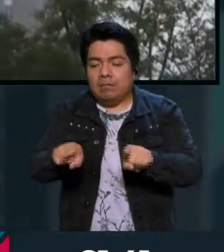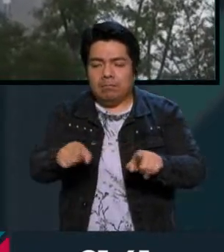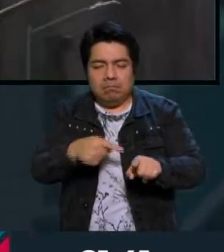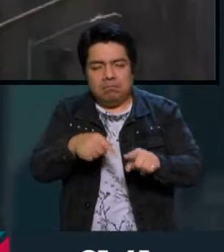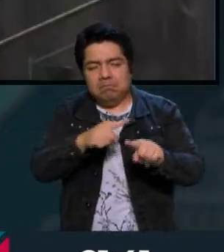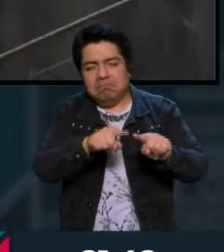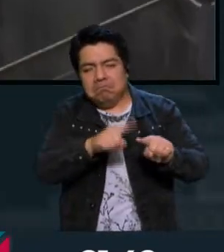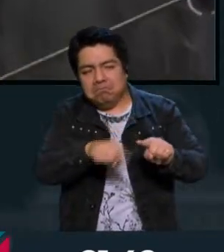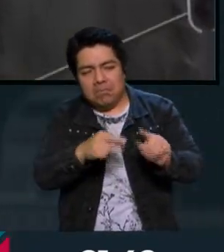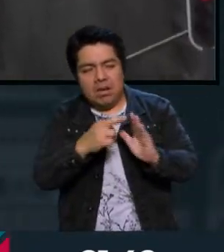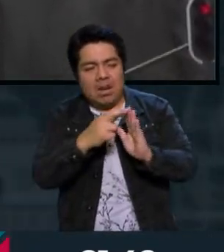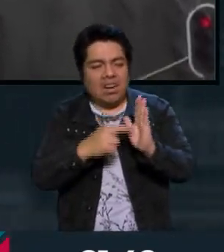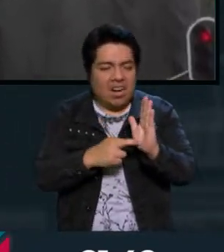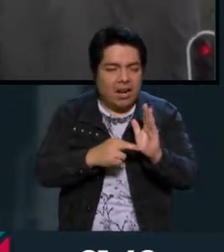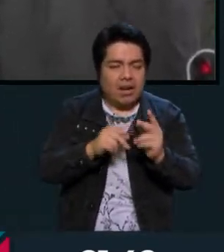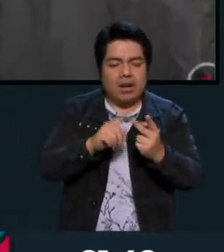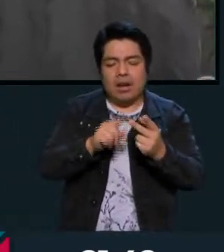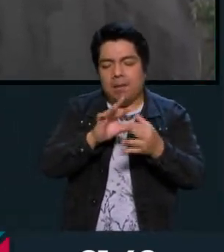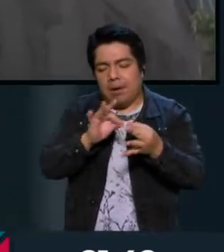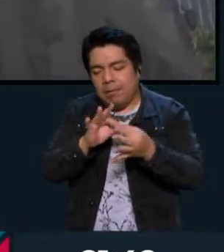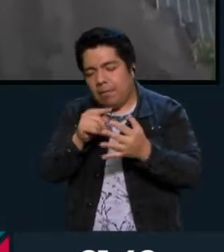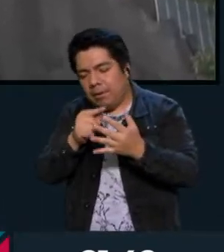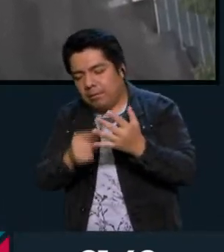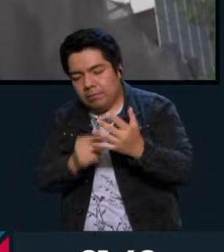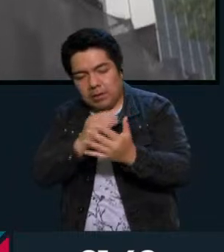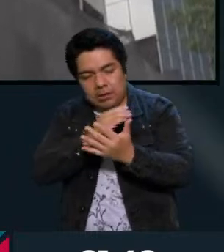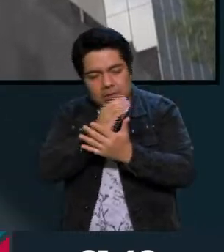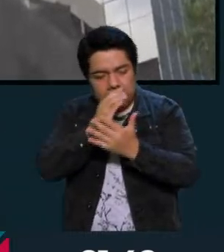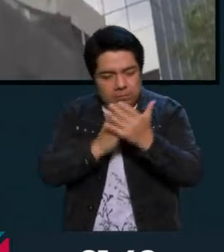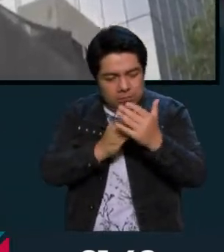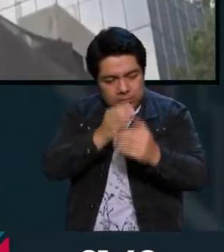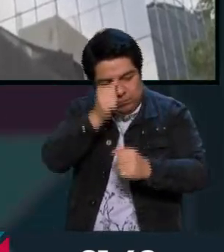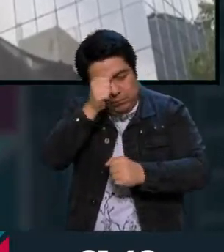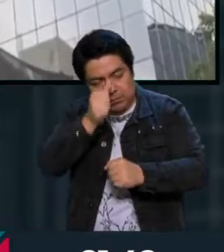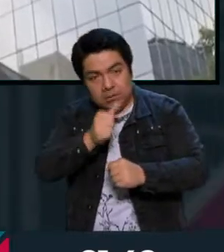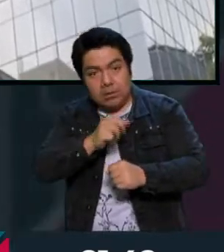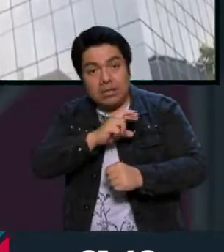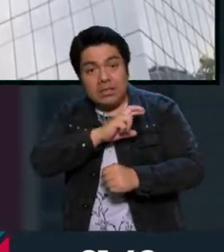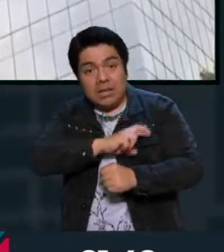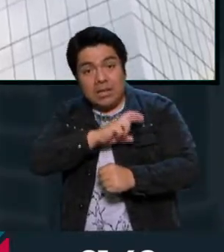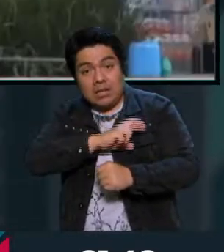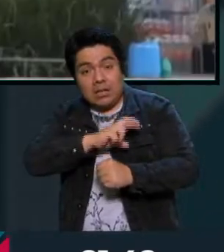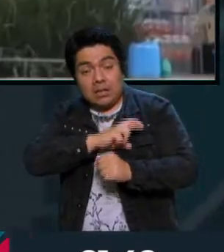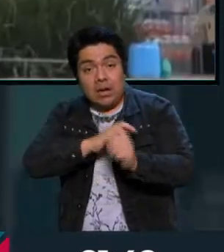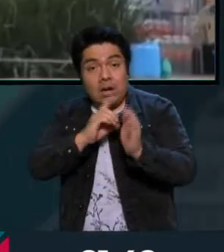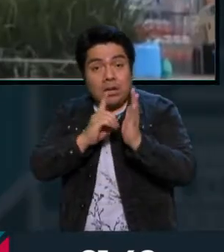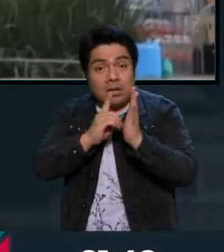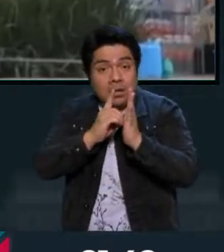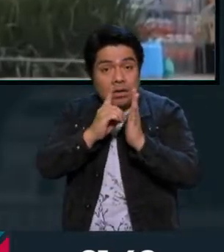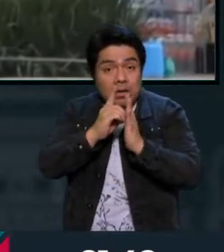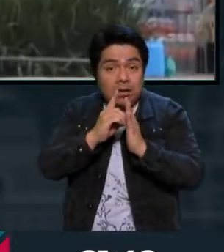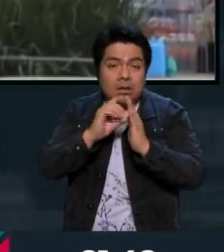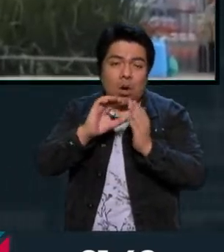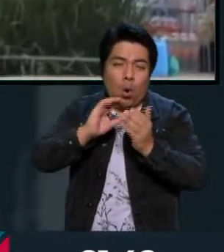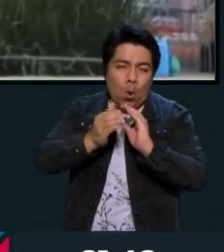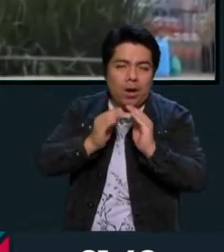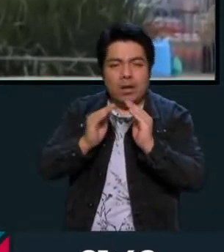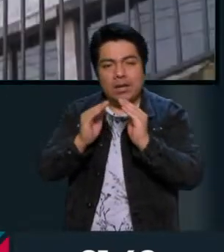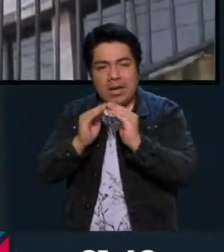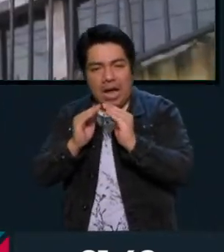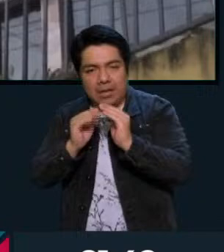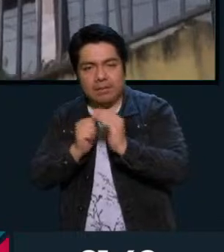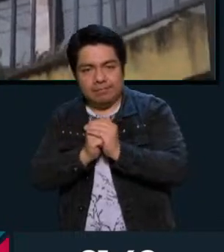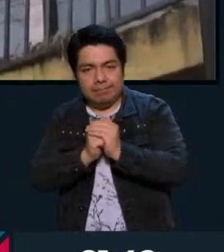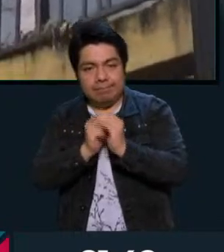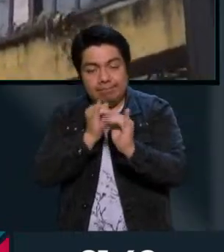características, a los detalles de un acuerdo para la renta de un departamento o una casa. Este registro digital no